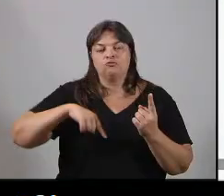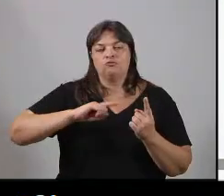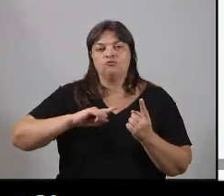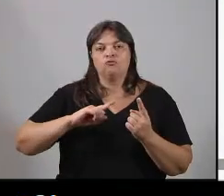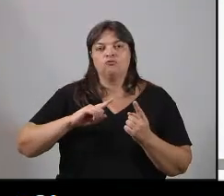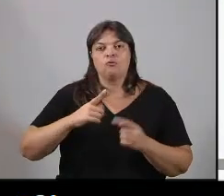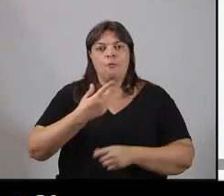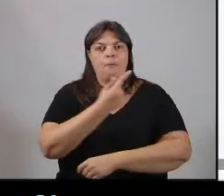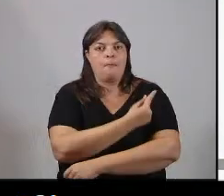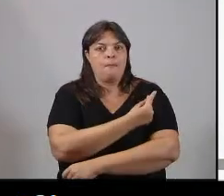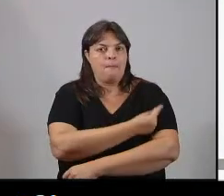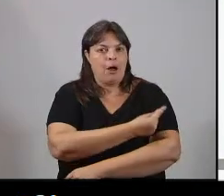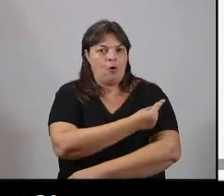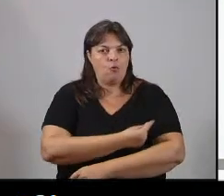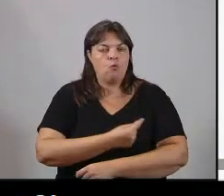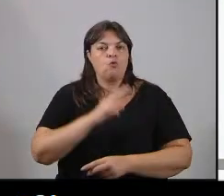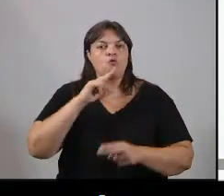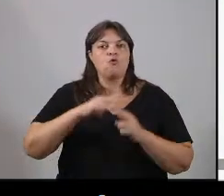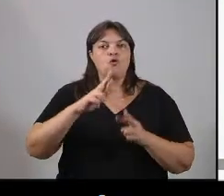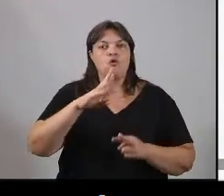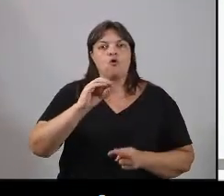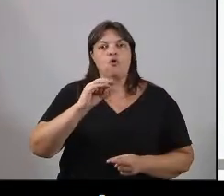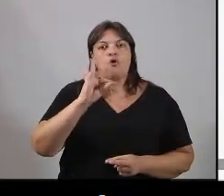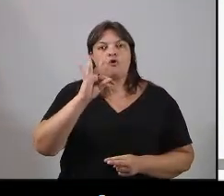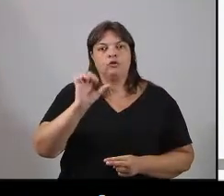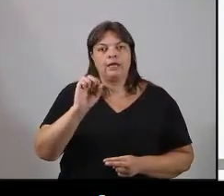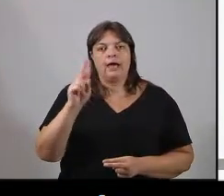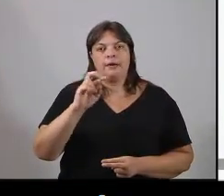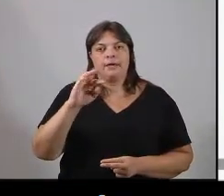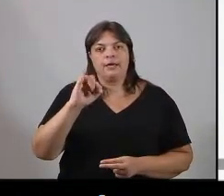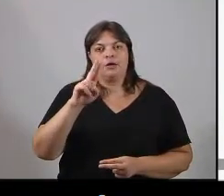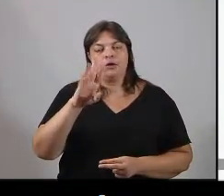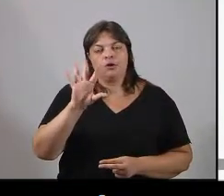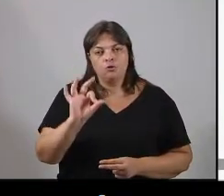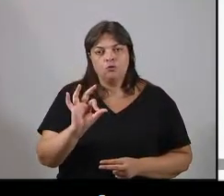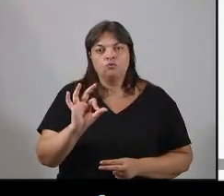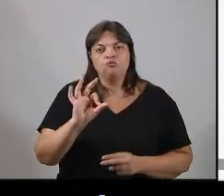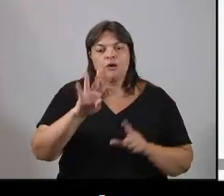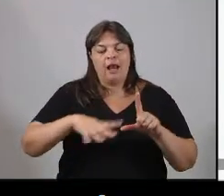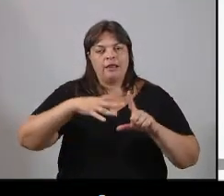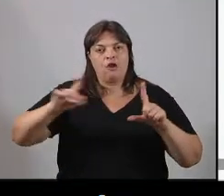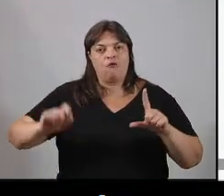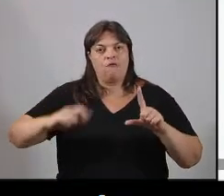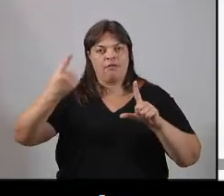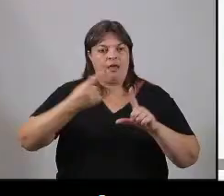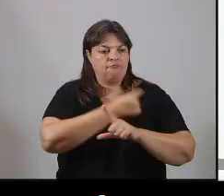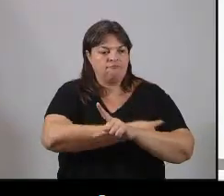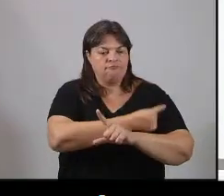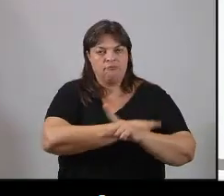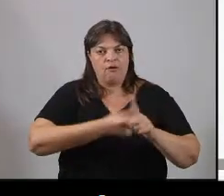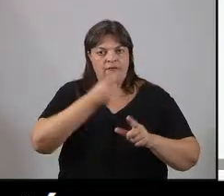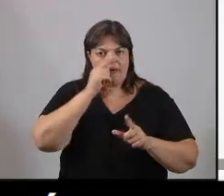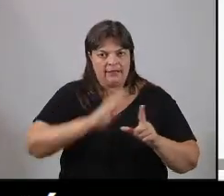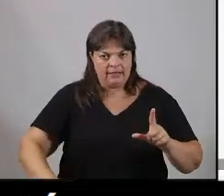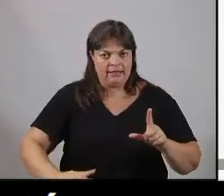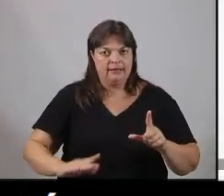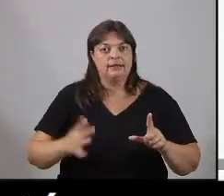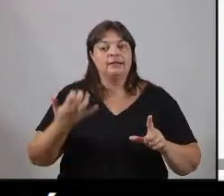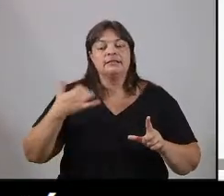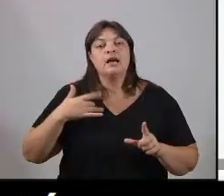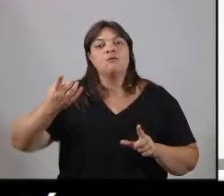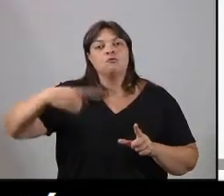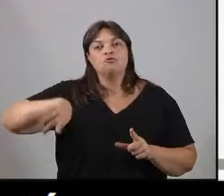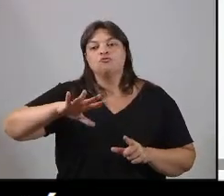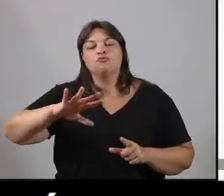la vacuna del rotavirus en el calendario oficial de inmunización infantil. Ya se encuentra disponible